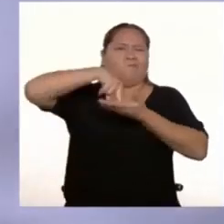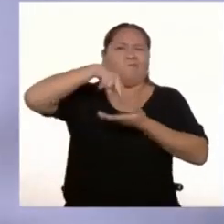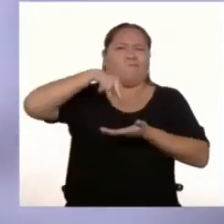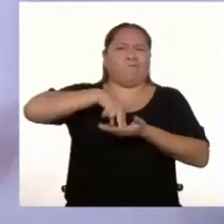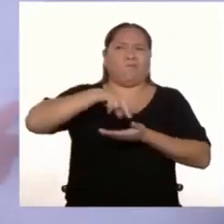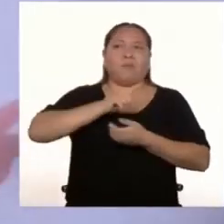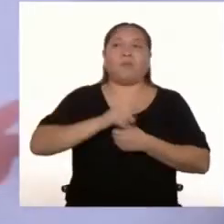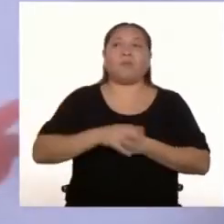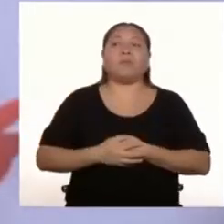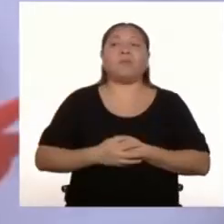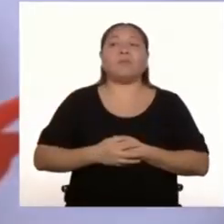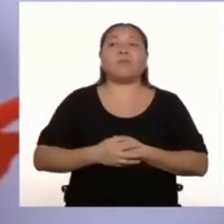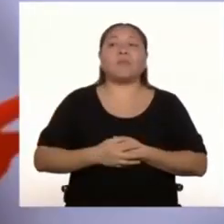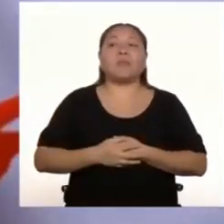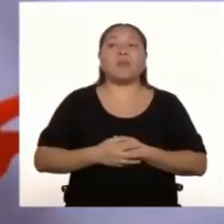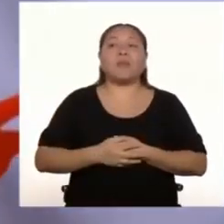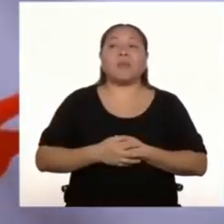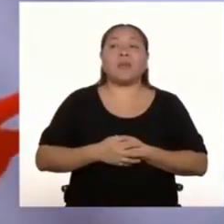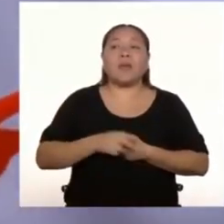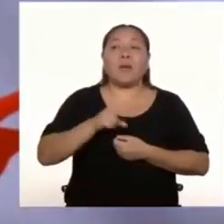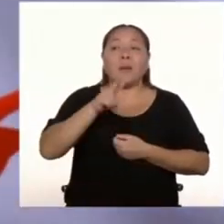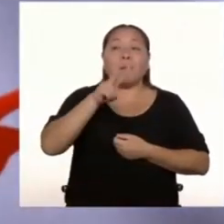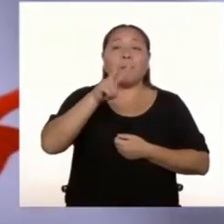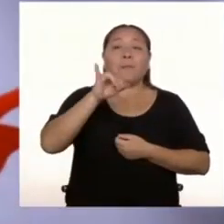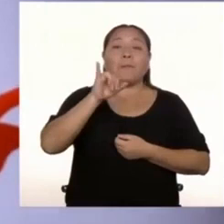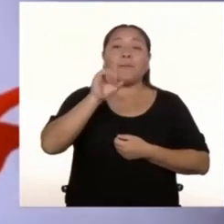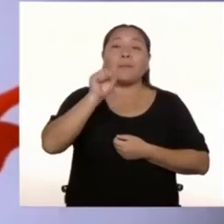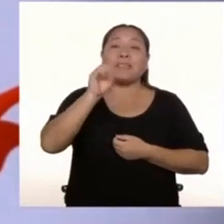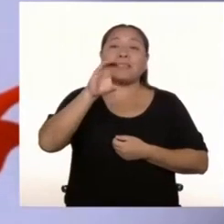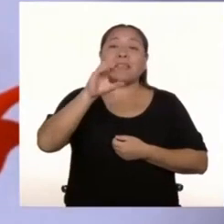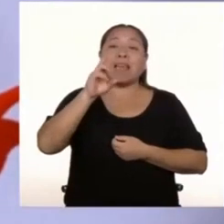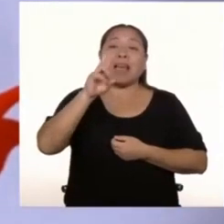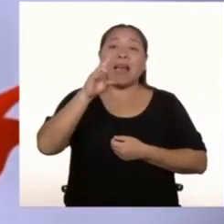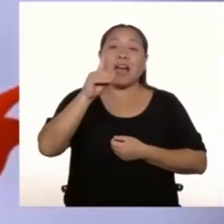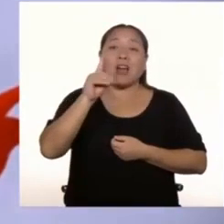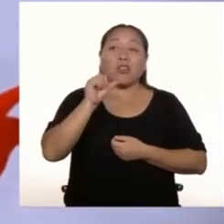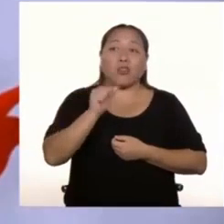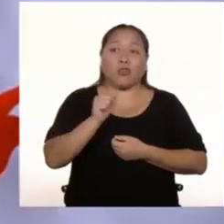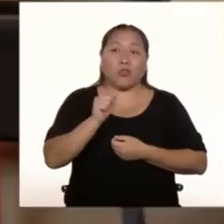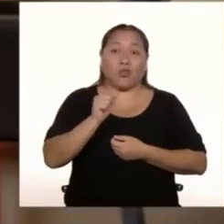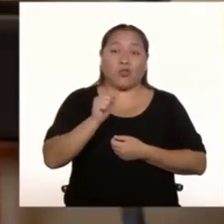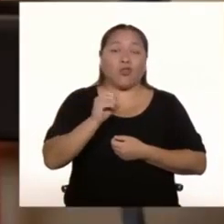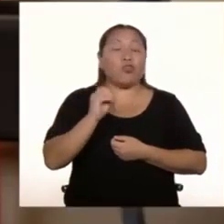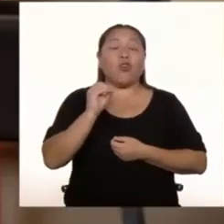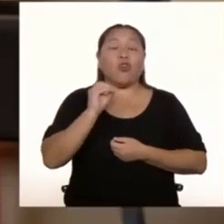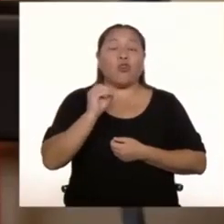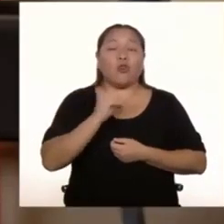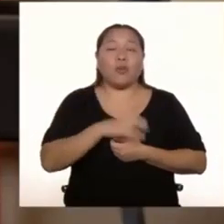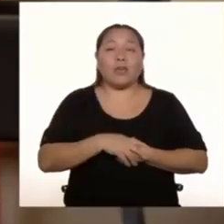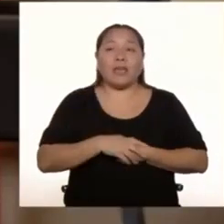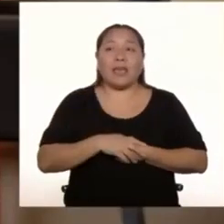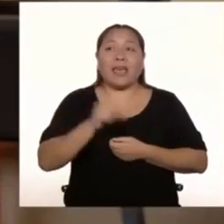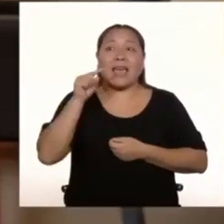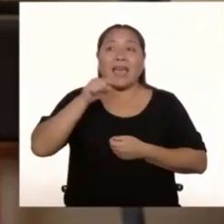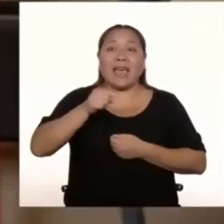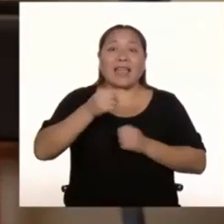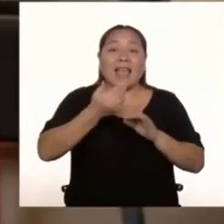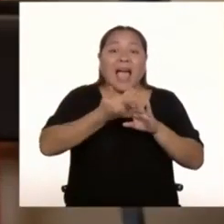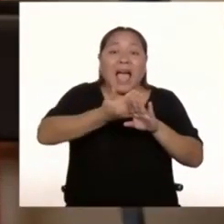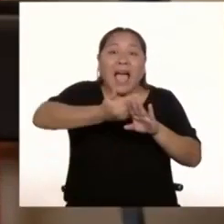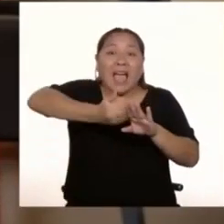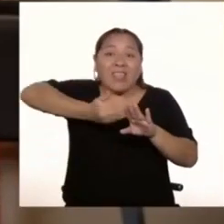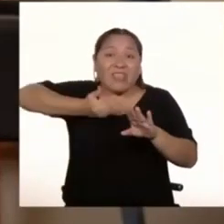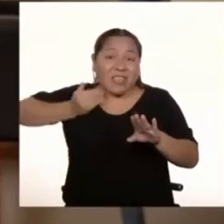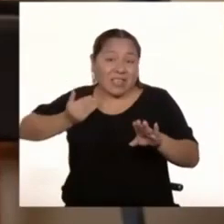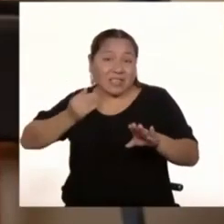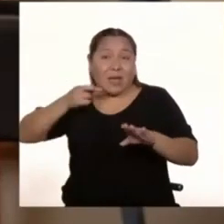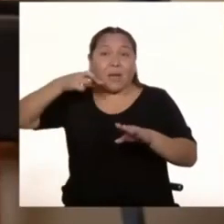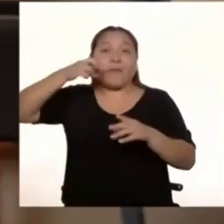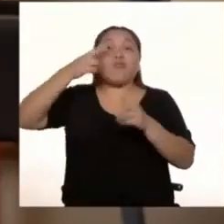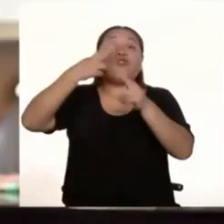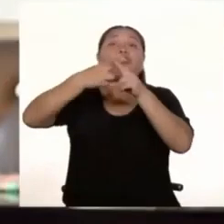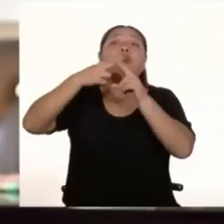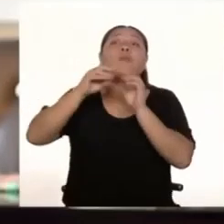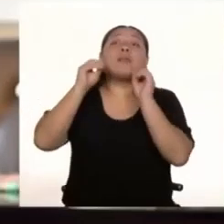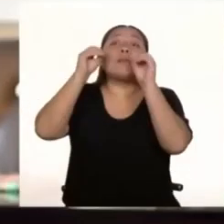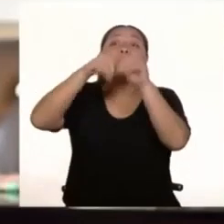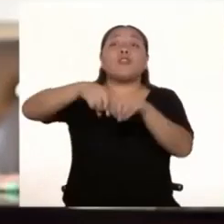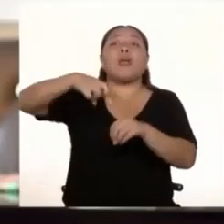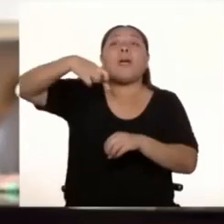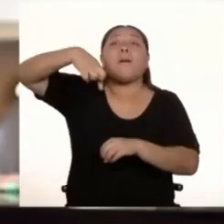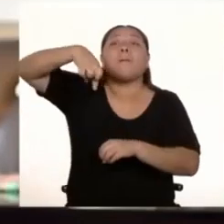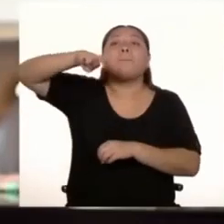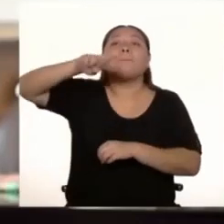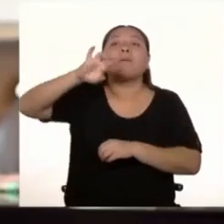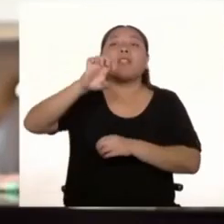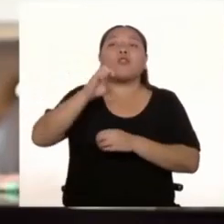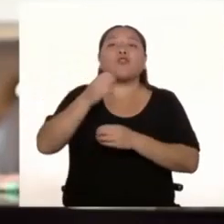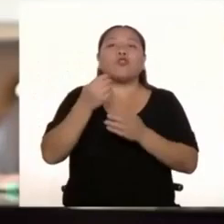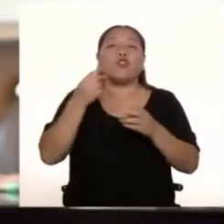Juan Pablo Vizcarra y Guzmán es un precursor porque, digamos, él ya va preparando el camino, digamos, el imperio ya está